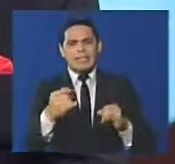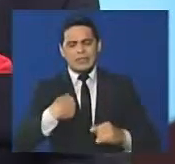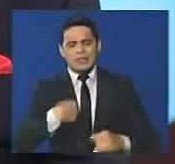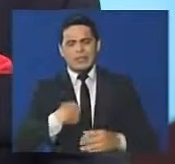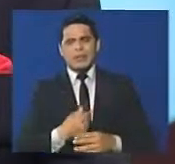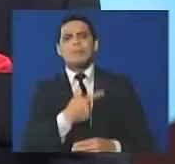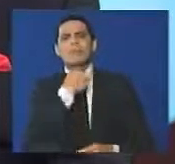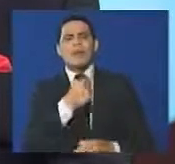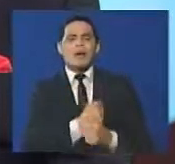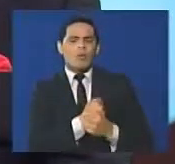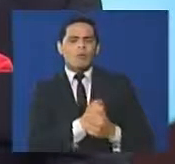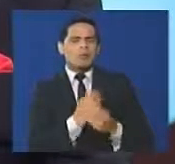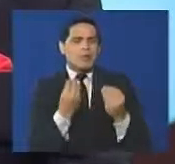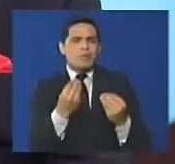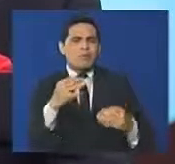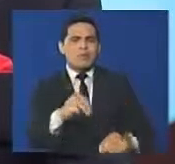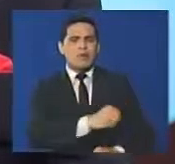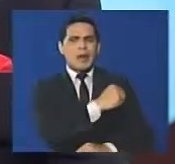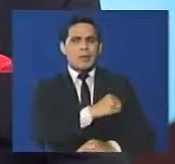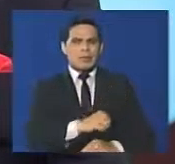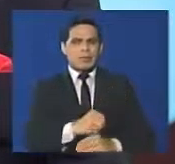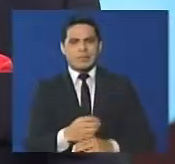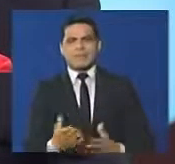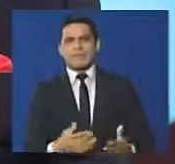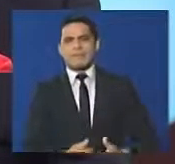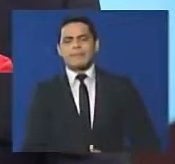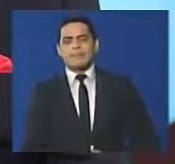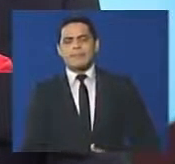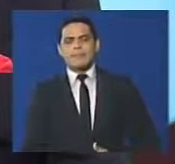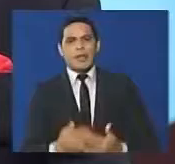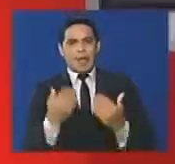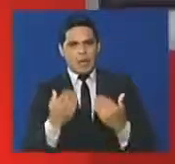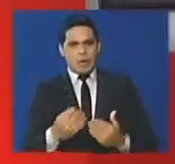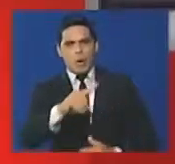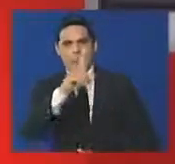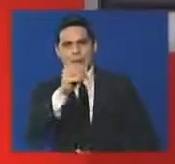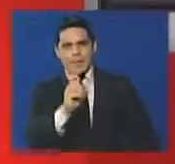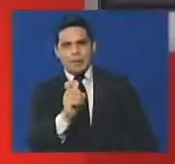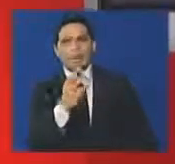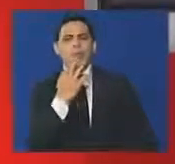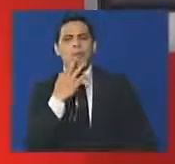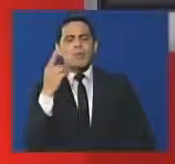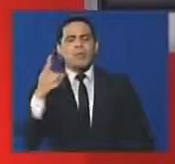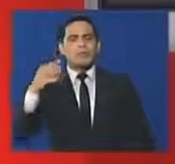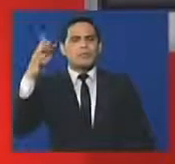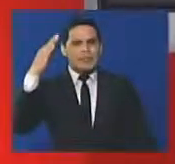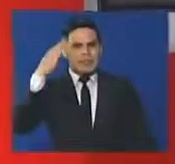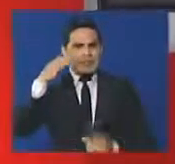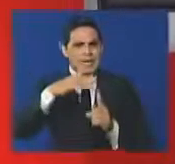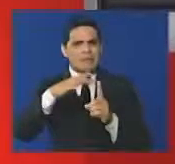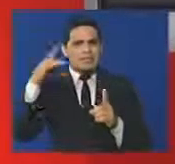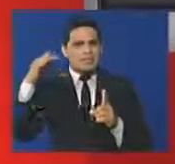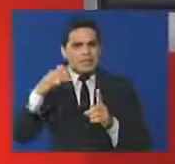música, es lo más grande que hay. Ahora, cuando ese barco de la inspiración, de la